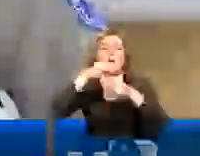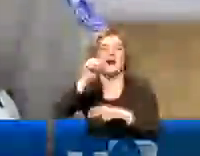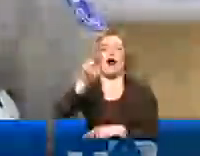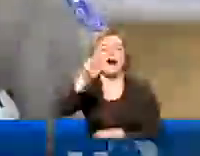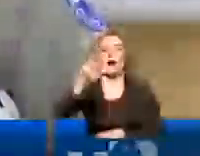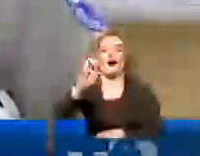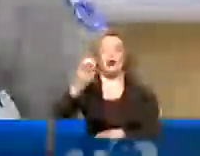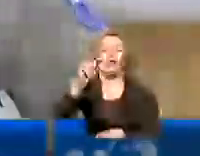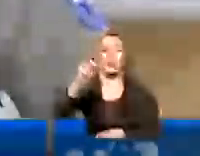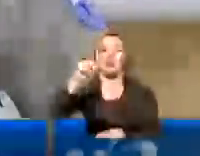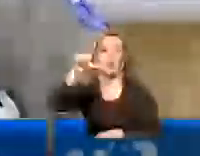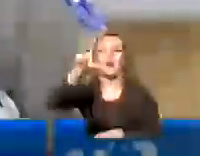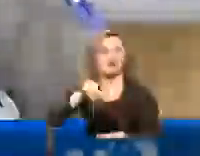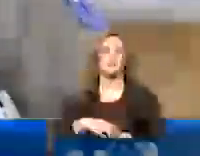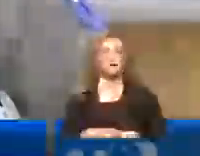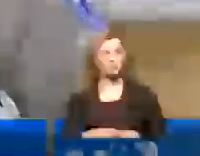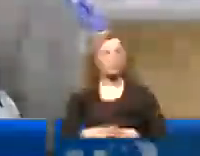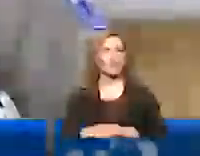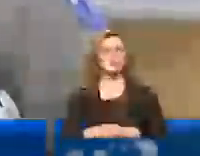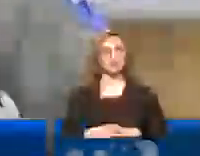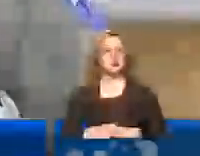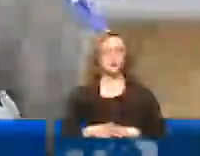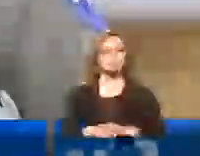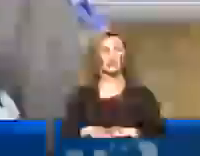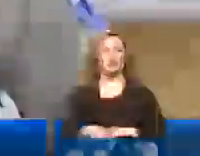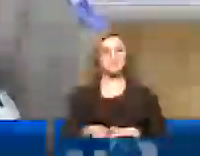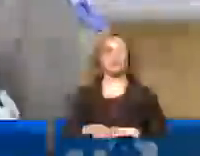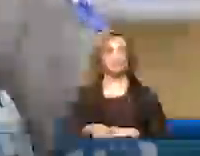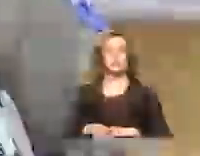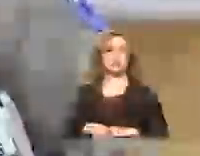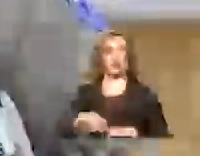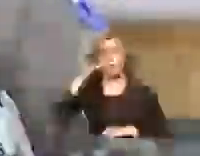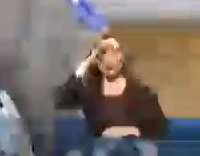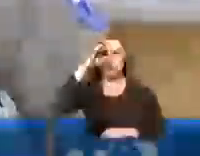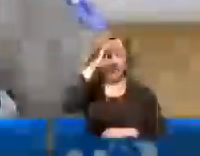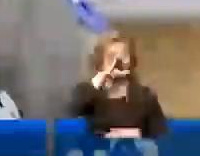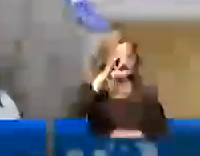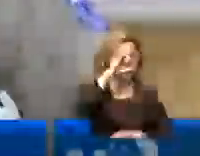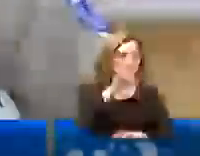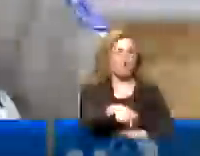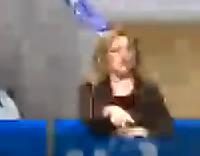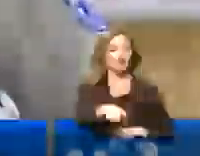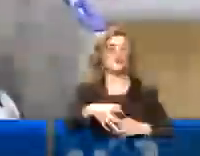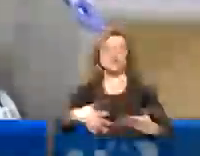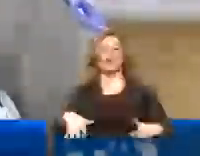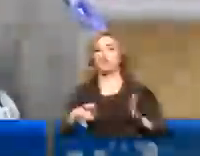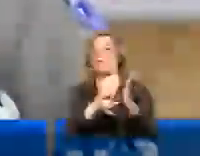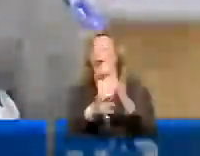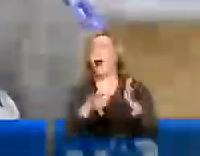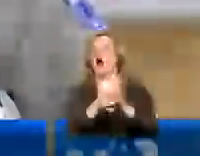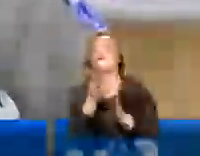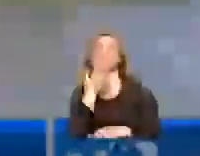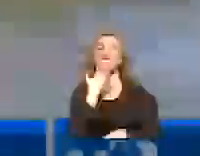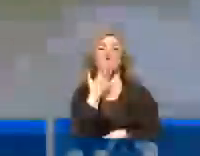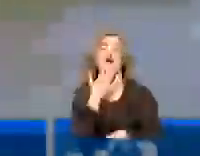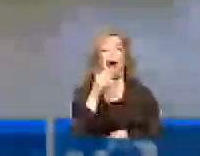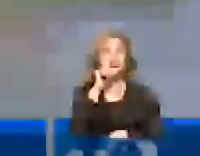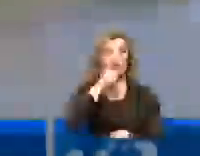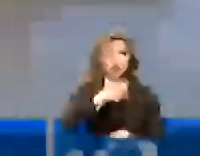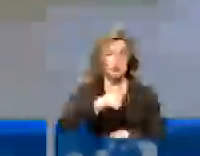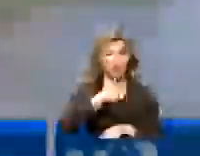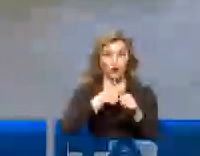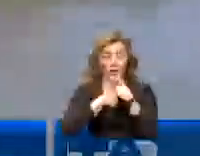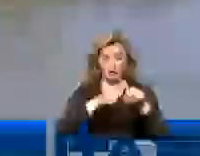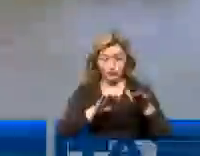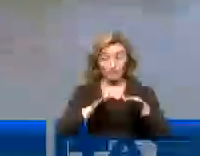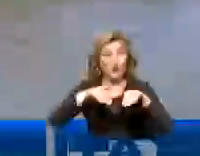logrando nuestro personal ubicar varias canecas de color azul en la orilla del estero. La